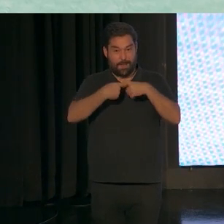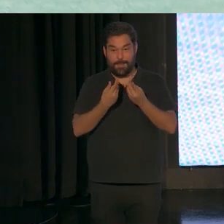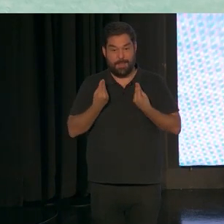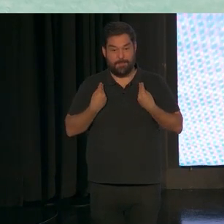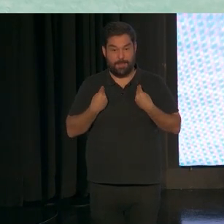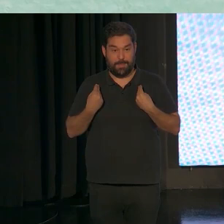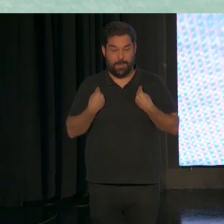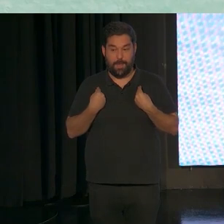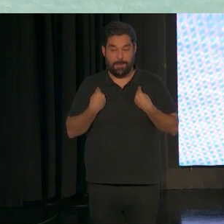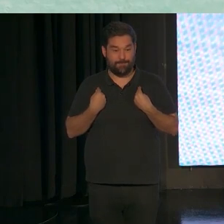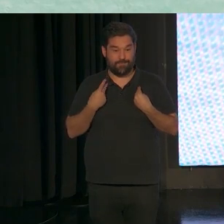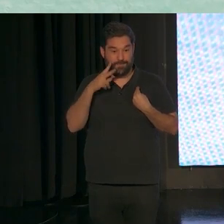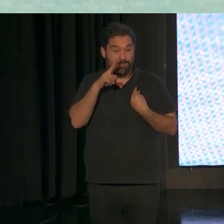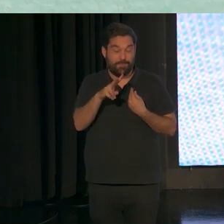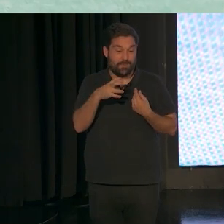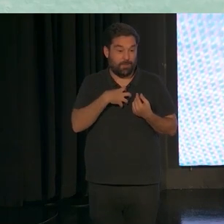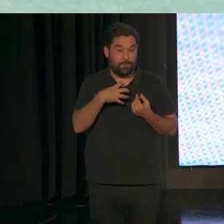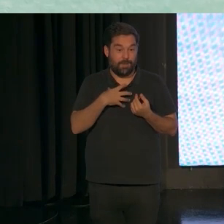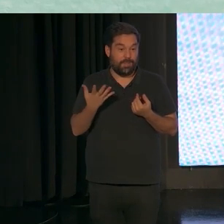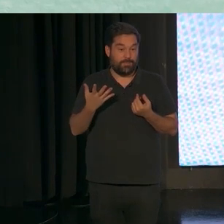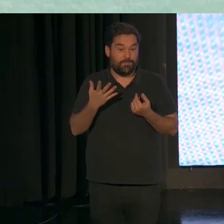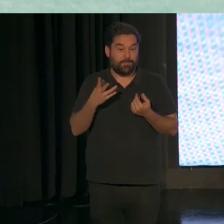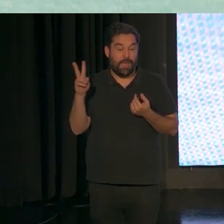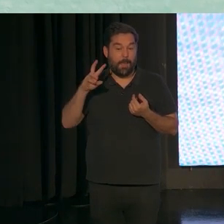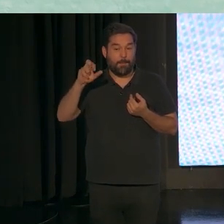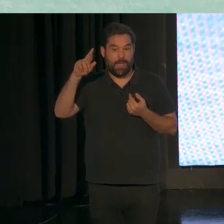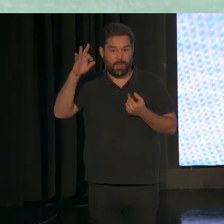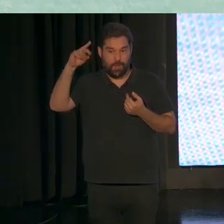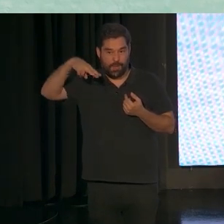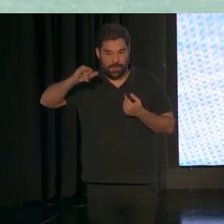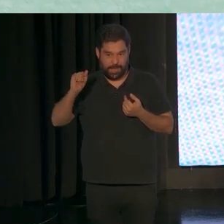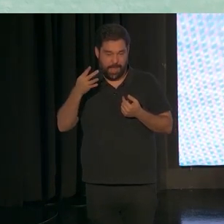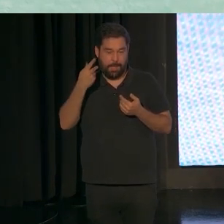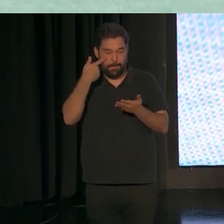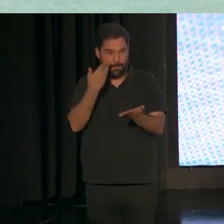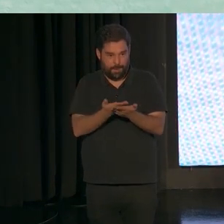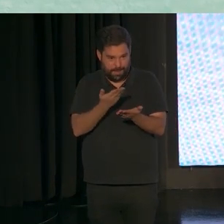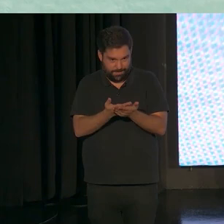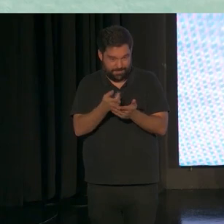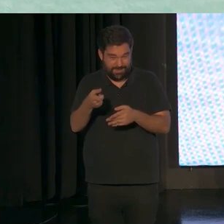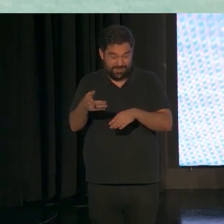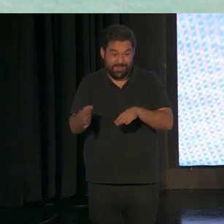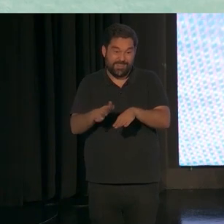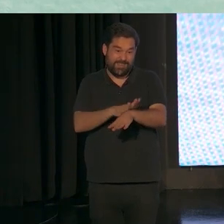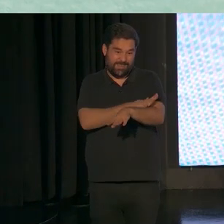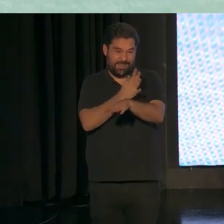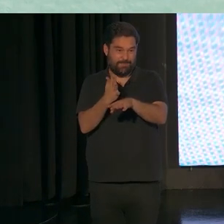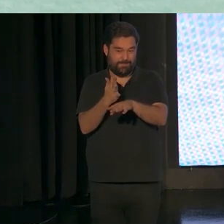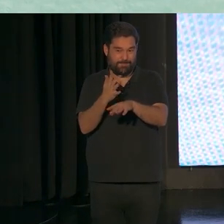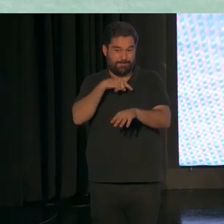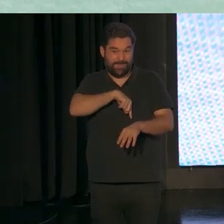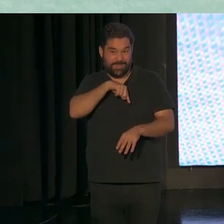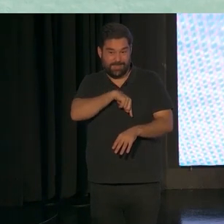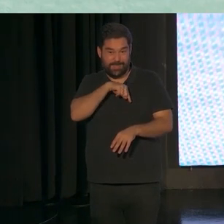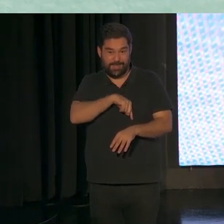que no se ve y que Verónica lo ha lo ha demostrado que es la parte emocional lo que supone la